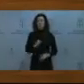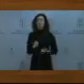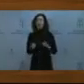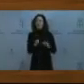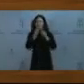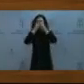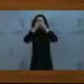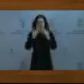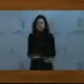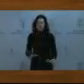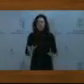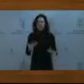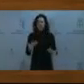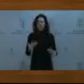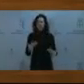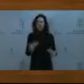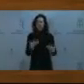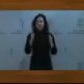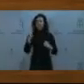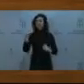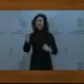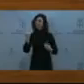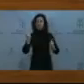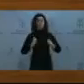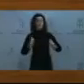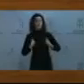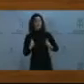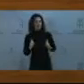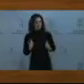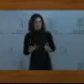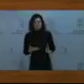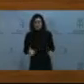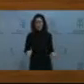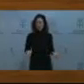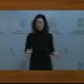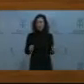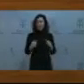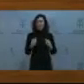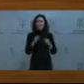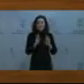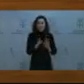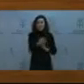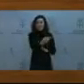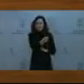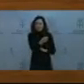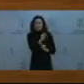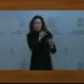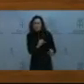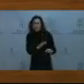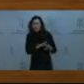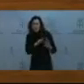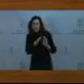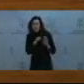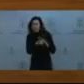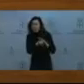energía y vivienda. Y oigan, sin ningún problema, pero ustedes fueron quienes cambiaron la forma de proceder en una convocatoria propia del IDAE, porque